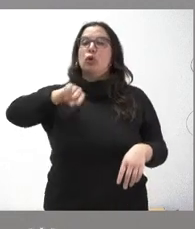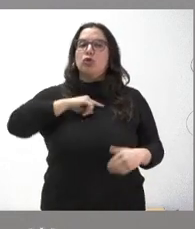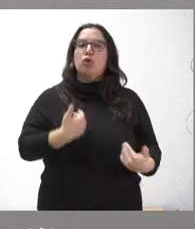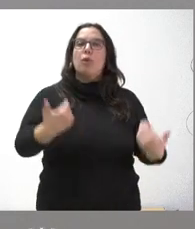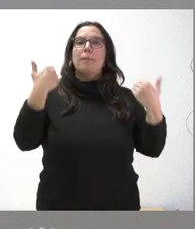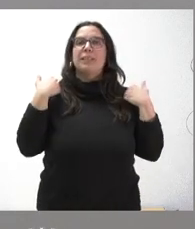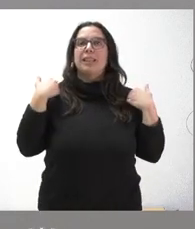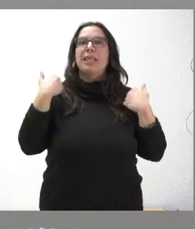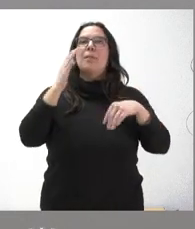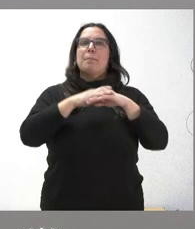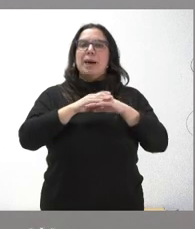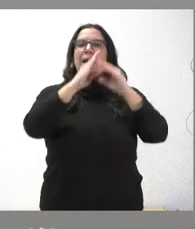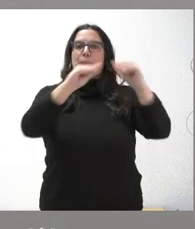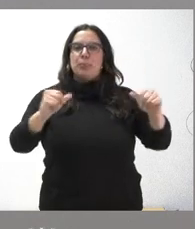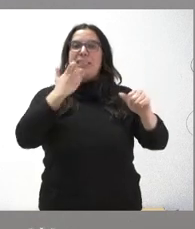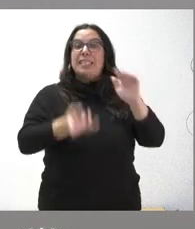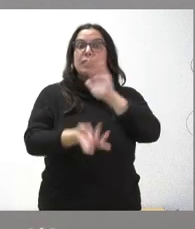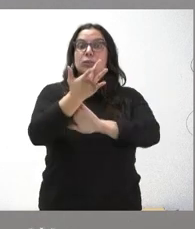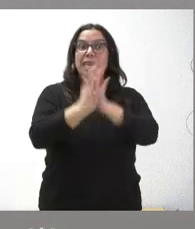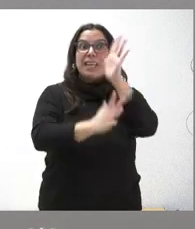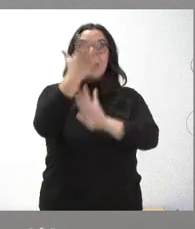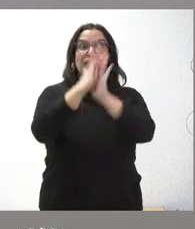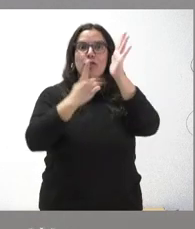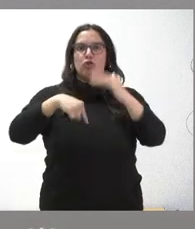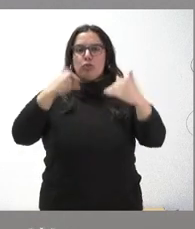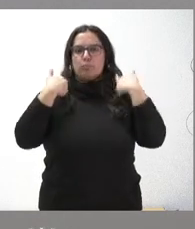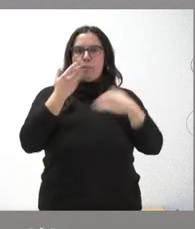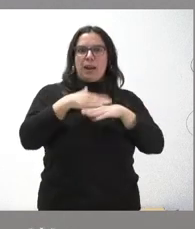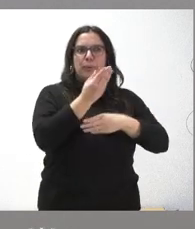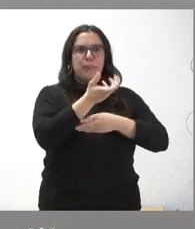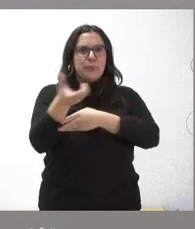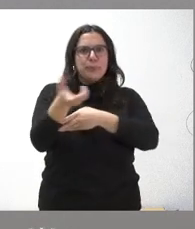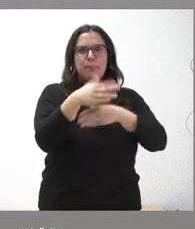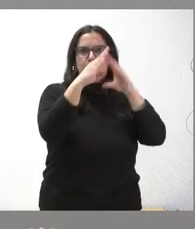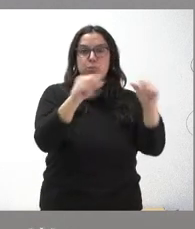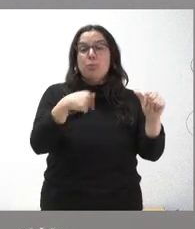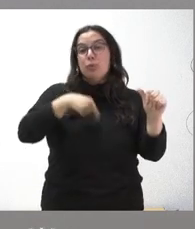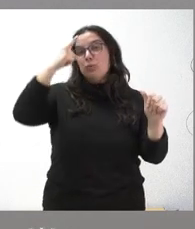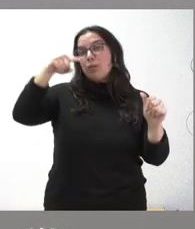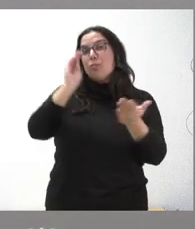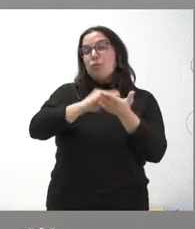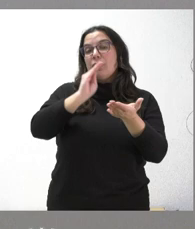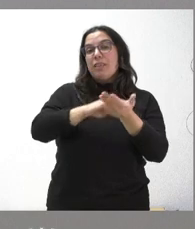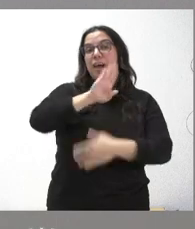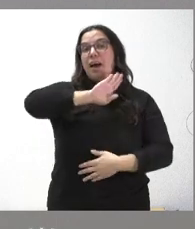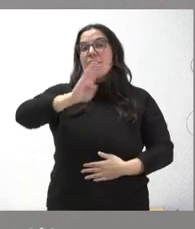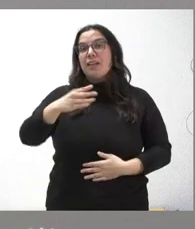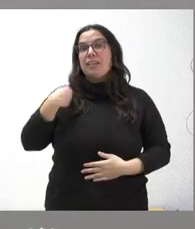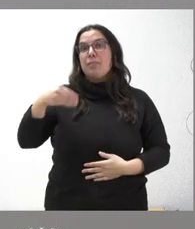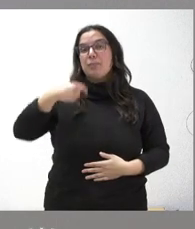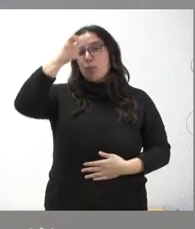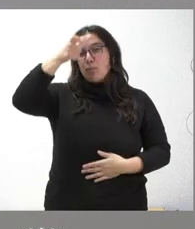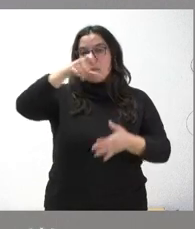la extinción de incendios forestales pero ustedes saben que muchos de los incendios forestales afectan directamente al ámbito periurbano Incluso en